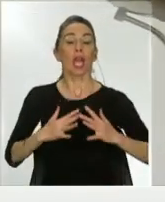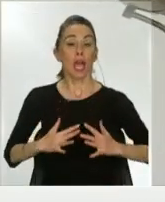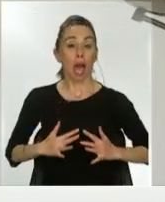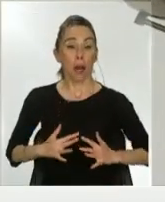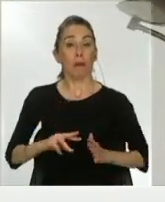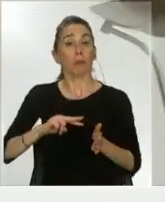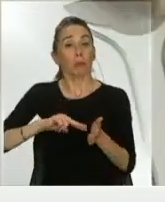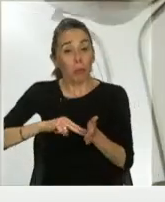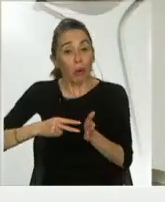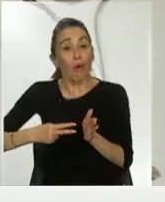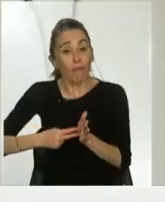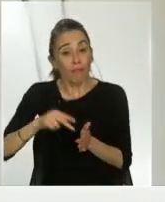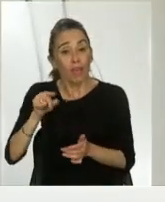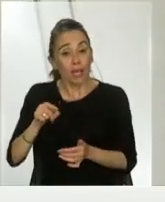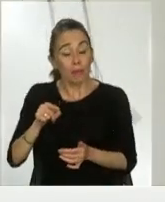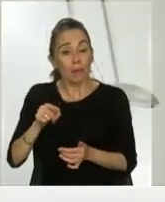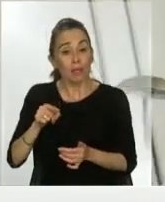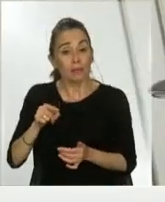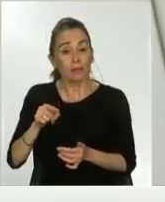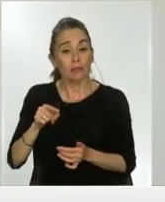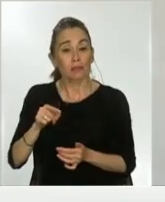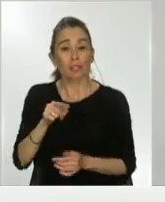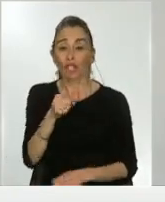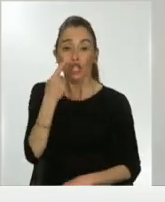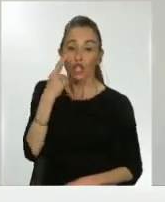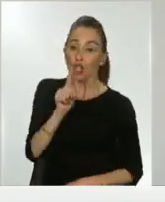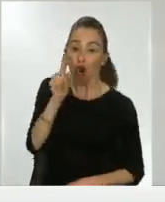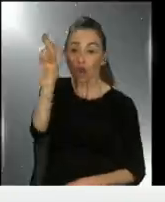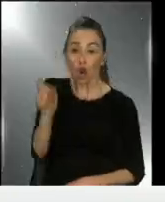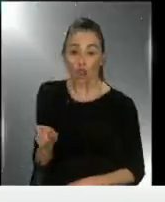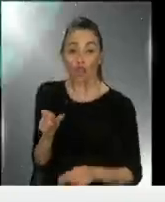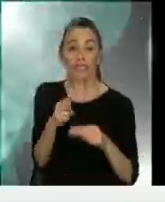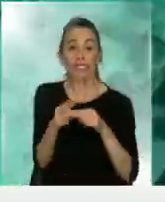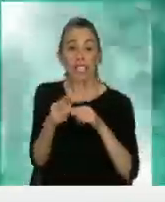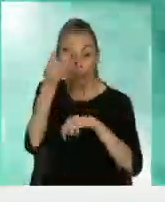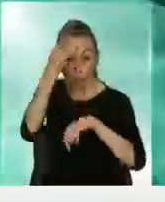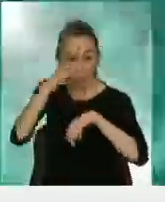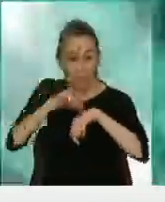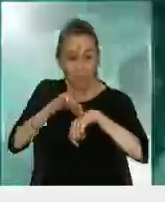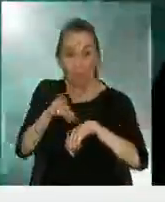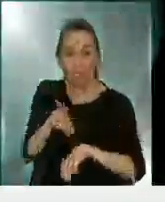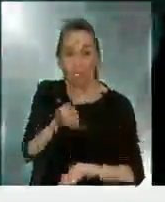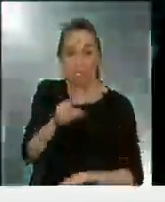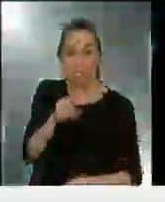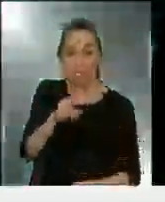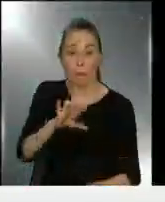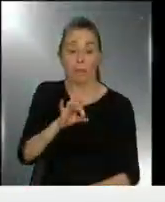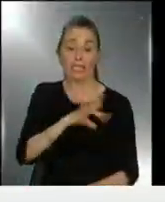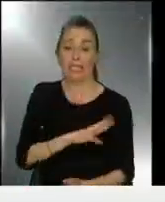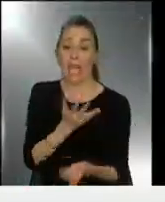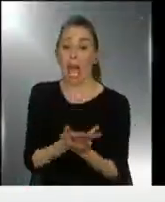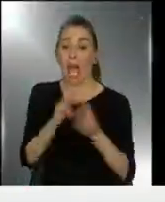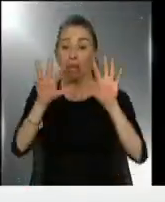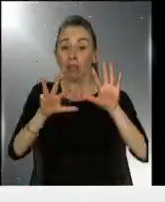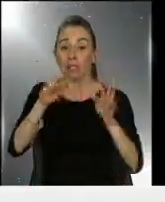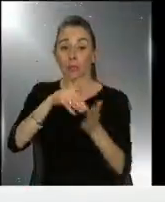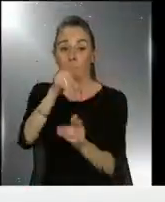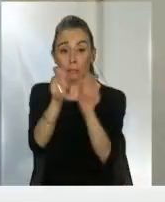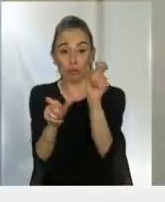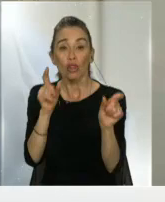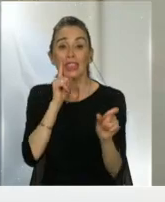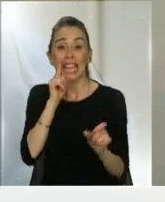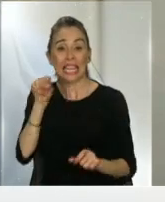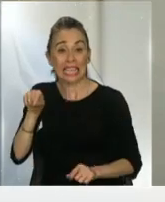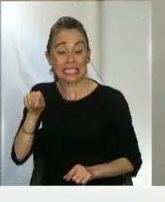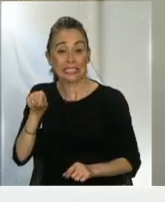vienen precisamente cuando no conocemos el síndrome, uno que en Chile padecen cerca de 19.000